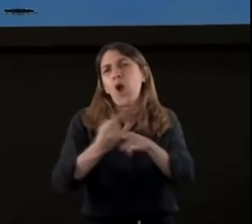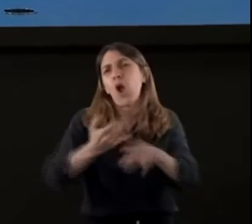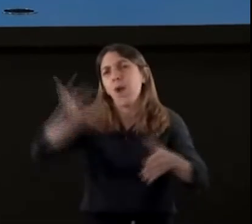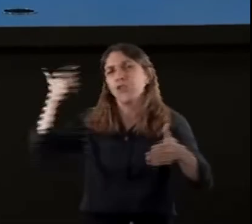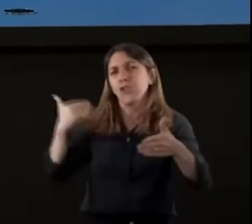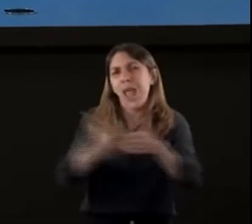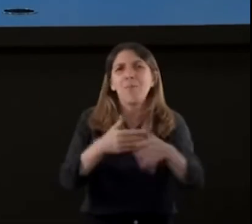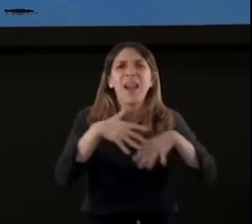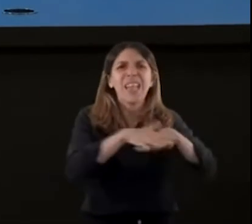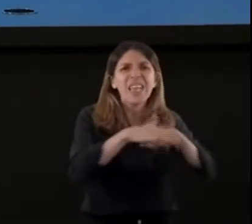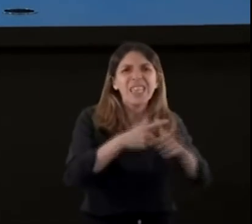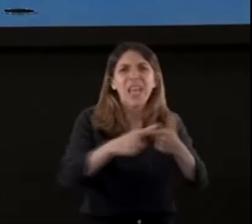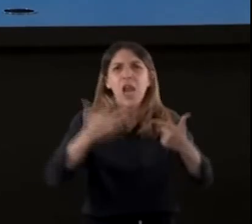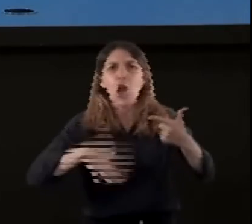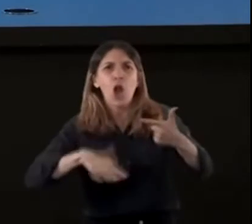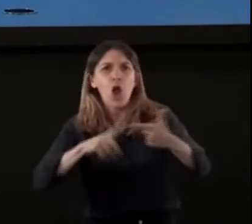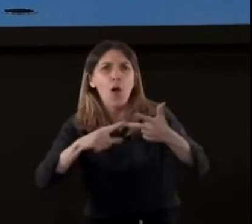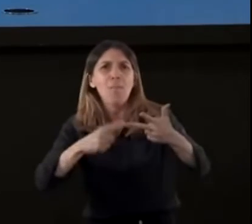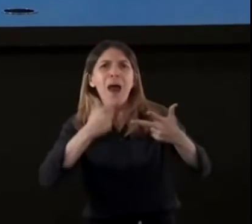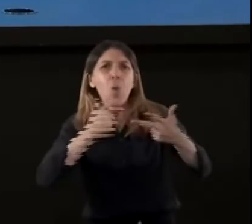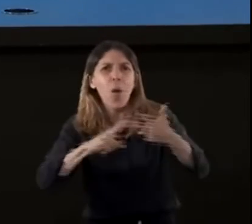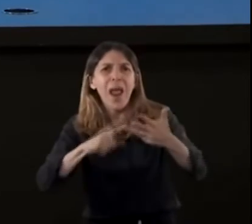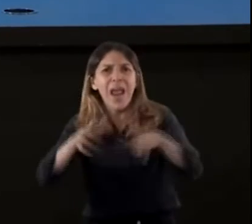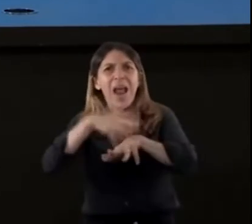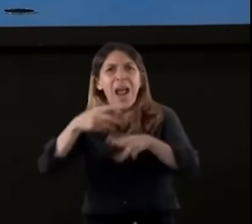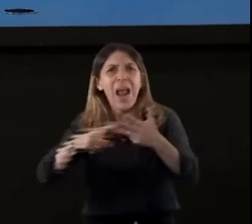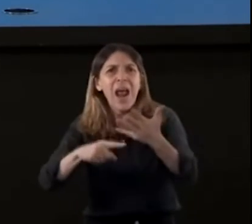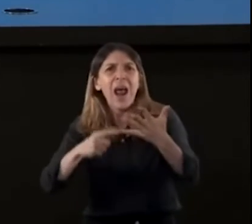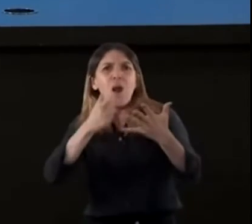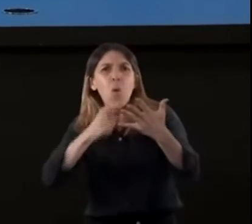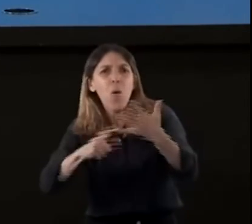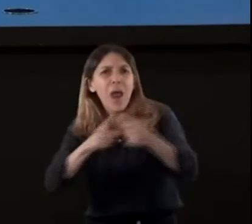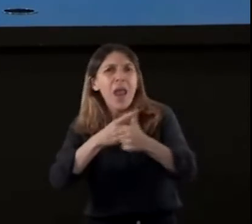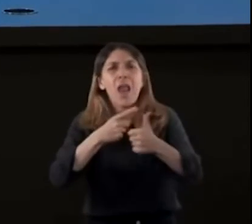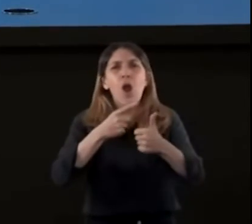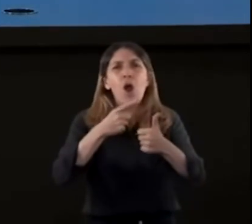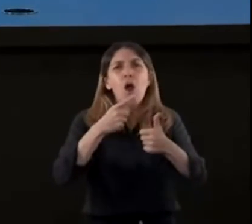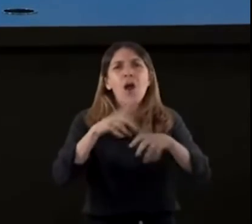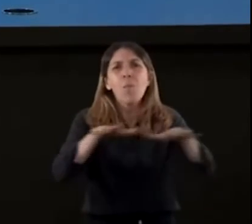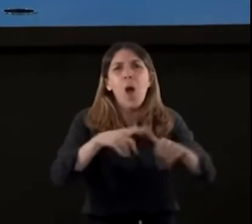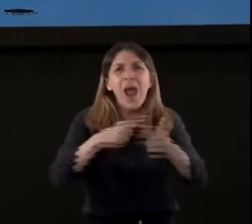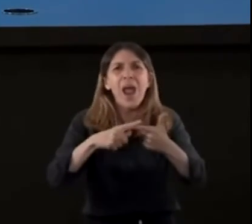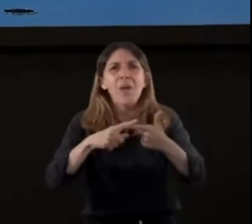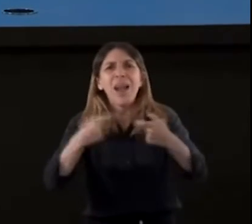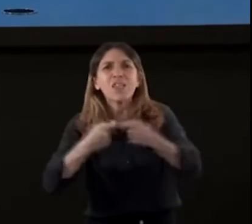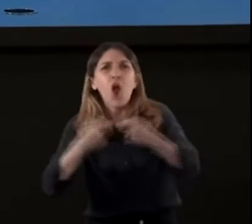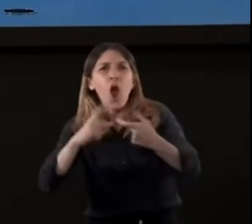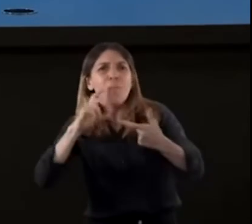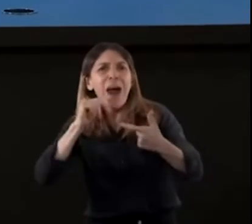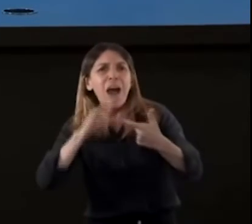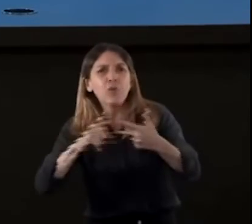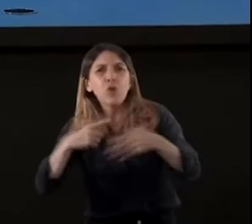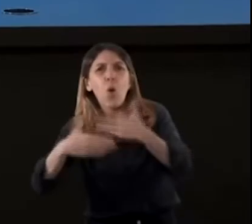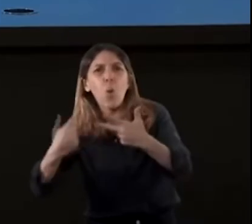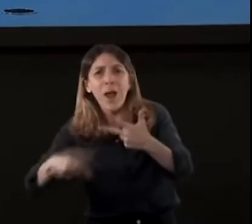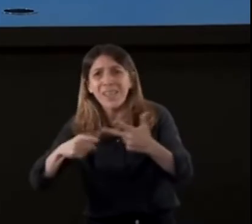sector textil, indumentaria, cuero, calzado y marroquinería, madera y muebles, caucho y plástico, juguetes, sectores de